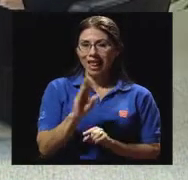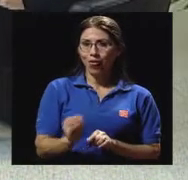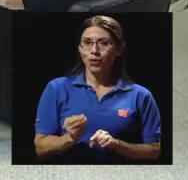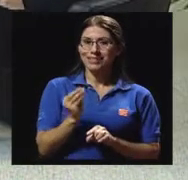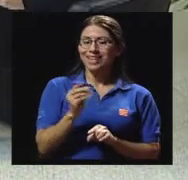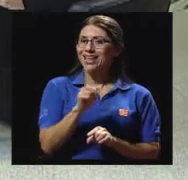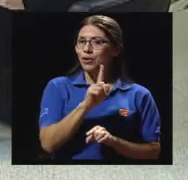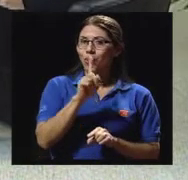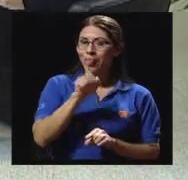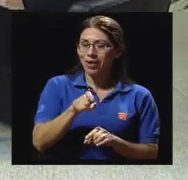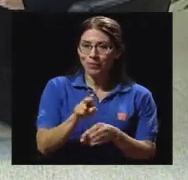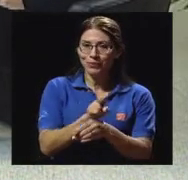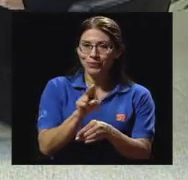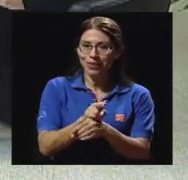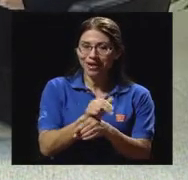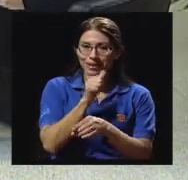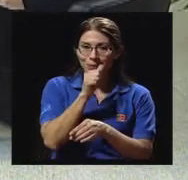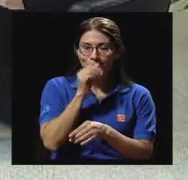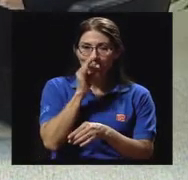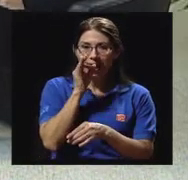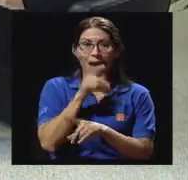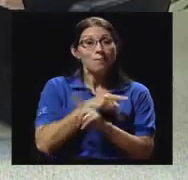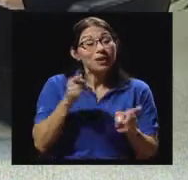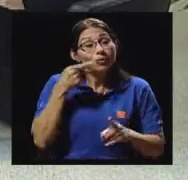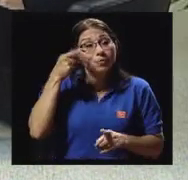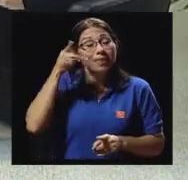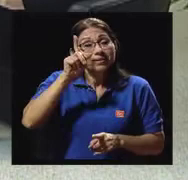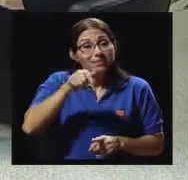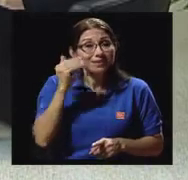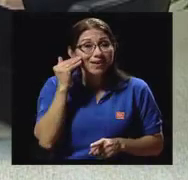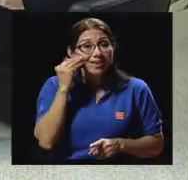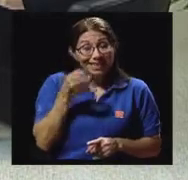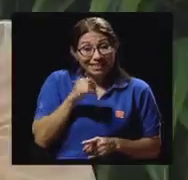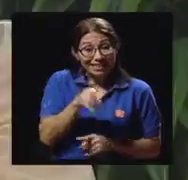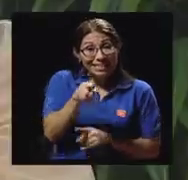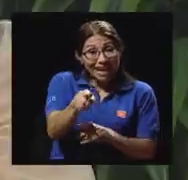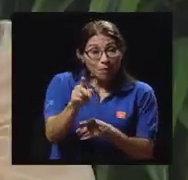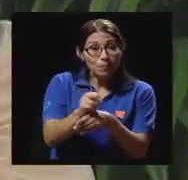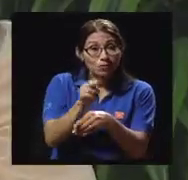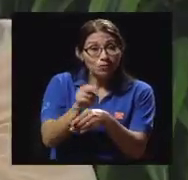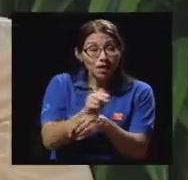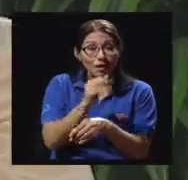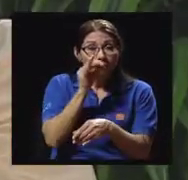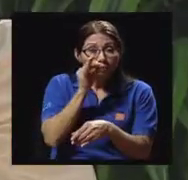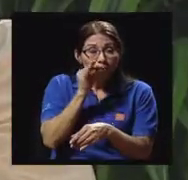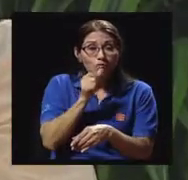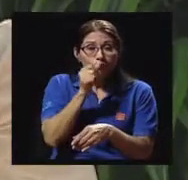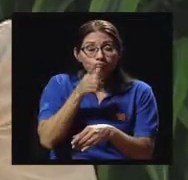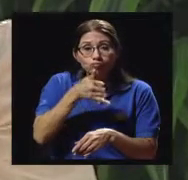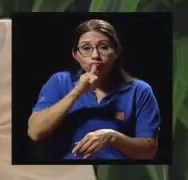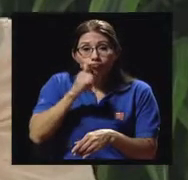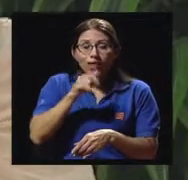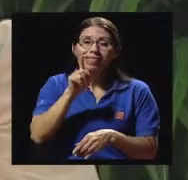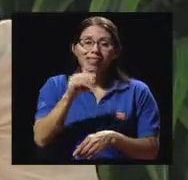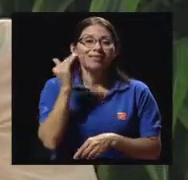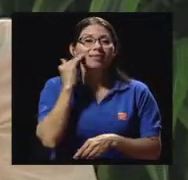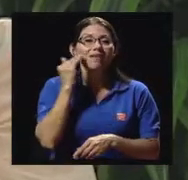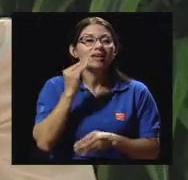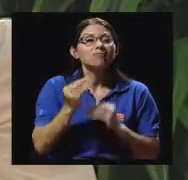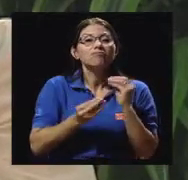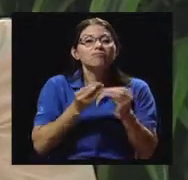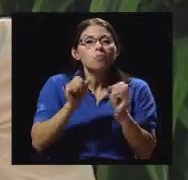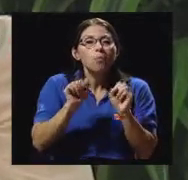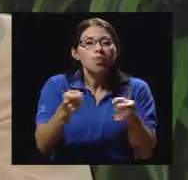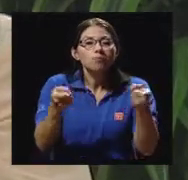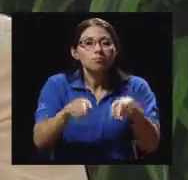adolescente no debería de consumir, pero los padres deberían de estar claros de que si va a consumir debe saber cuáles son las condiciones para no ponerse